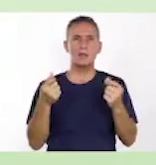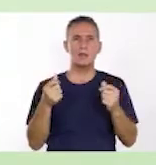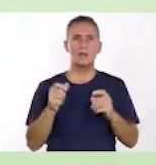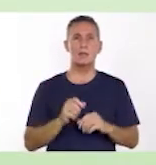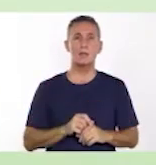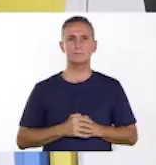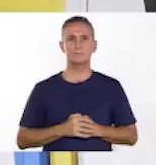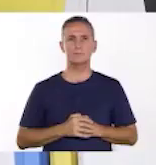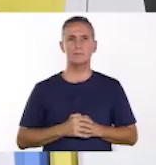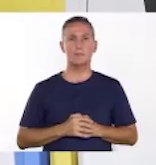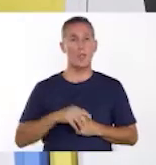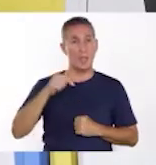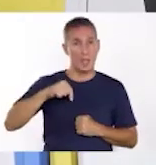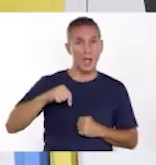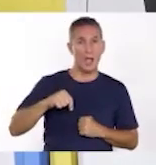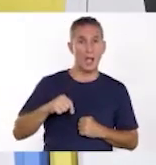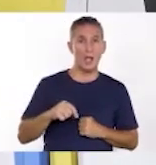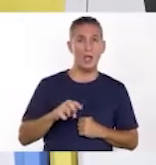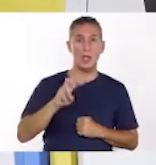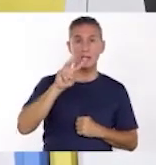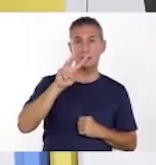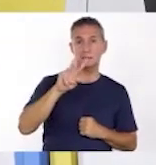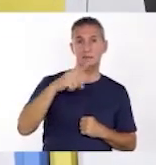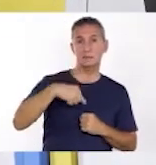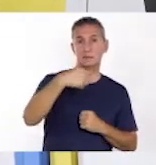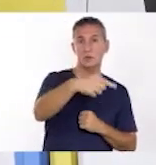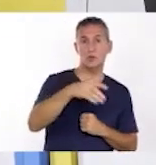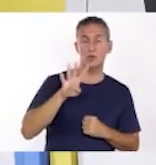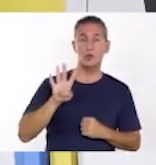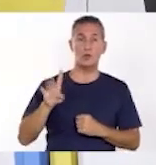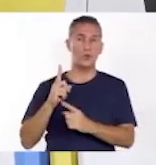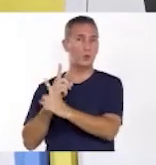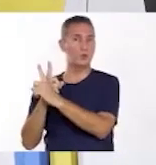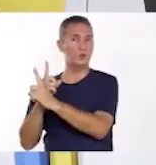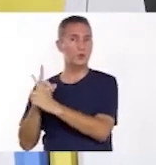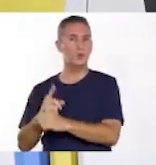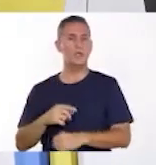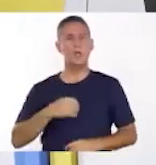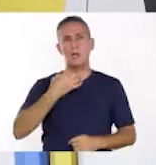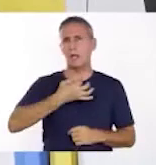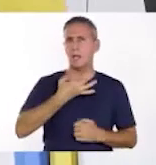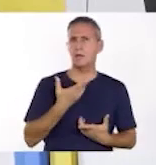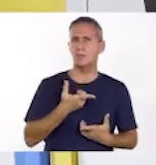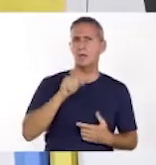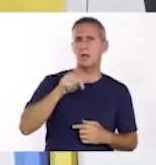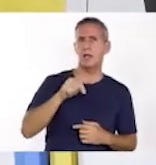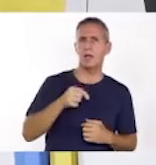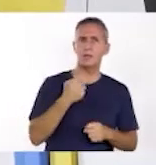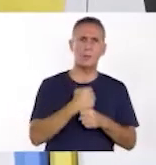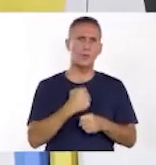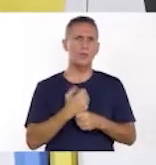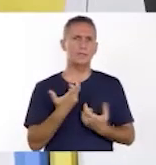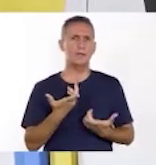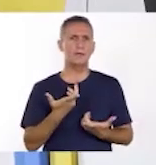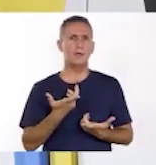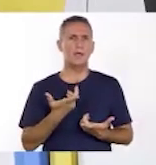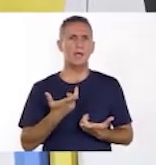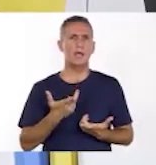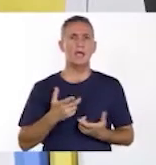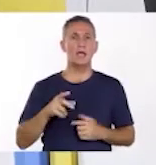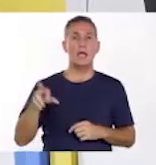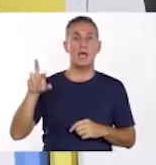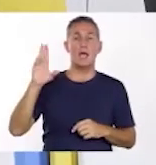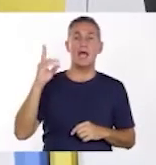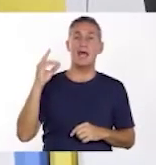valores humanos. Bien, vamos a tercero regular y cuarto por encuentro. Les decía que aquí vamos a trabajar a